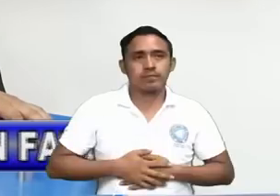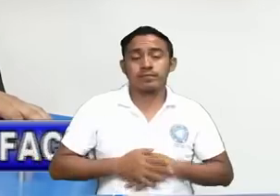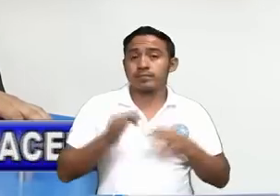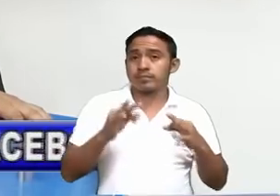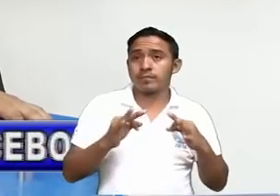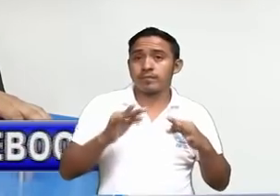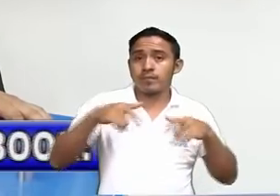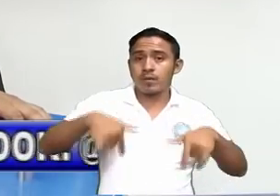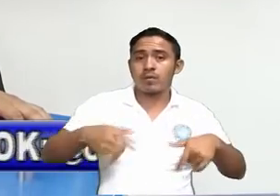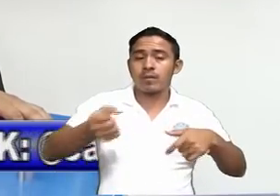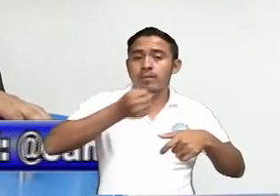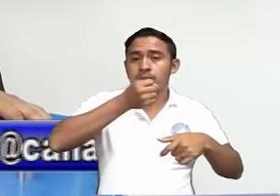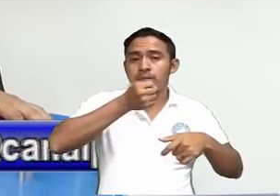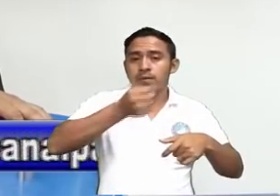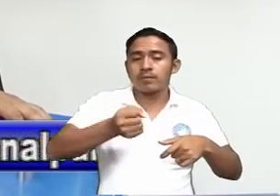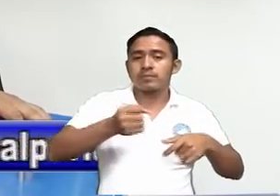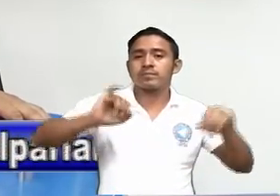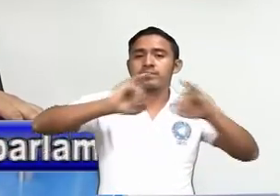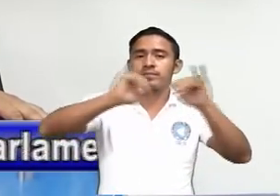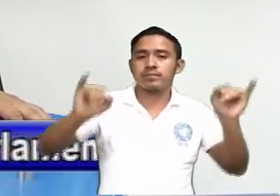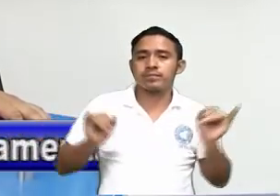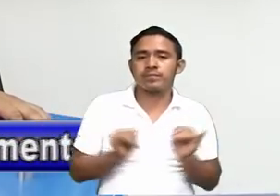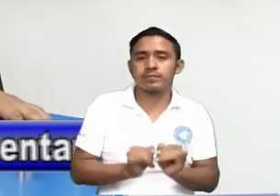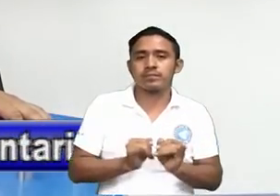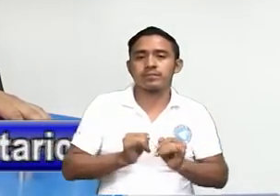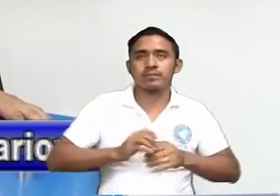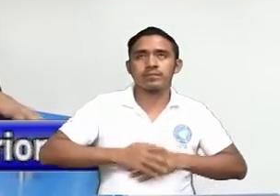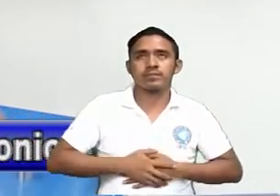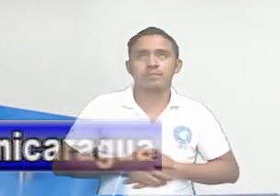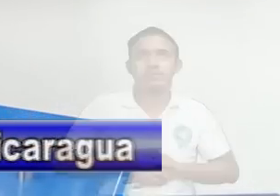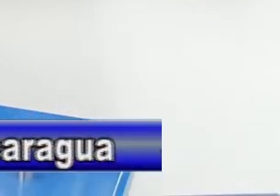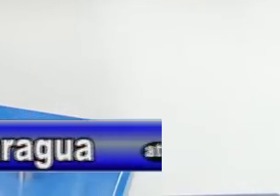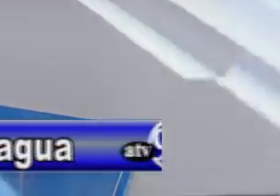Bien, y ahora les dejamos con nuestro segmento de noticias internacionales.